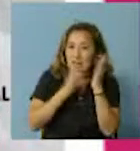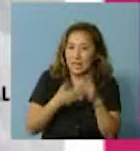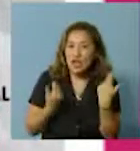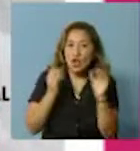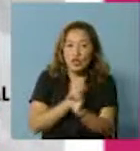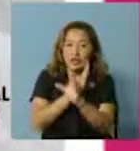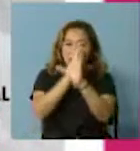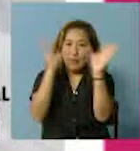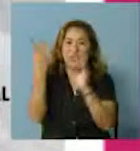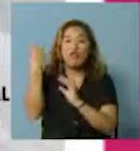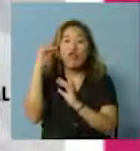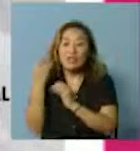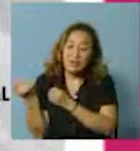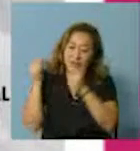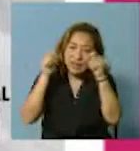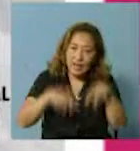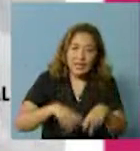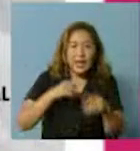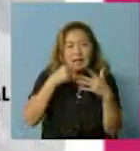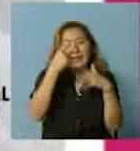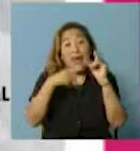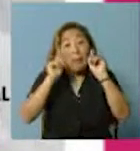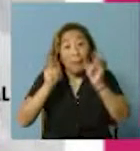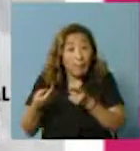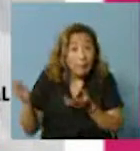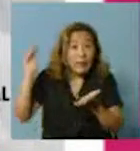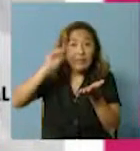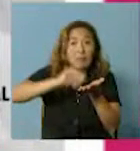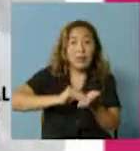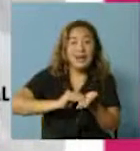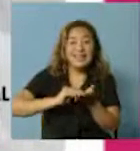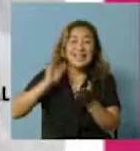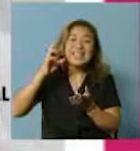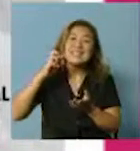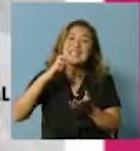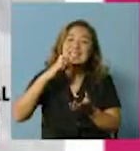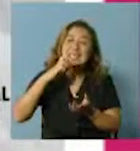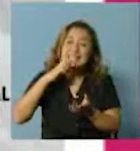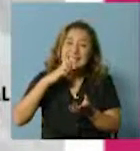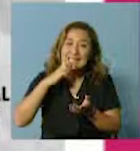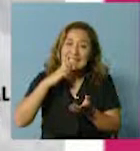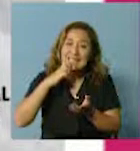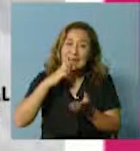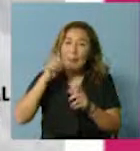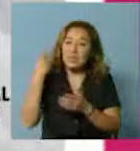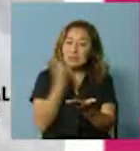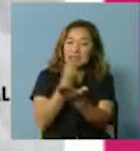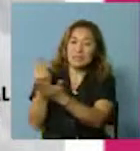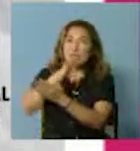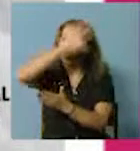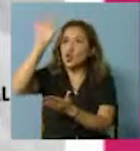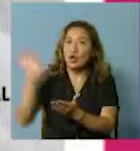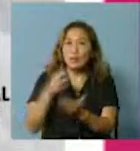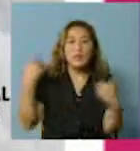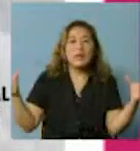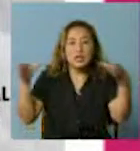transparencia de bolivia y bueno y a su vez también están 17 de las 23 provincias representadas puesto que vamos a hacer